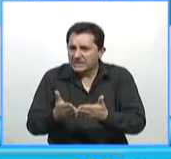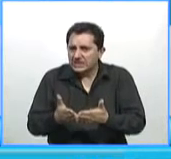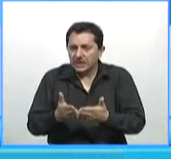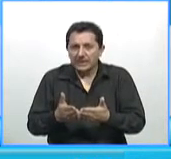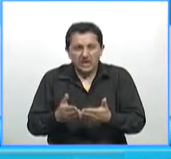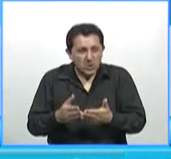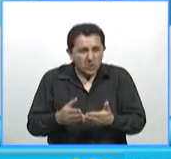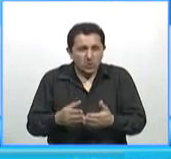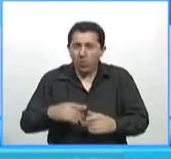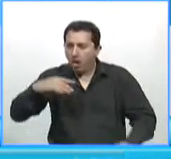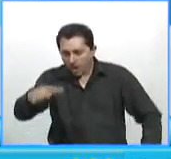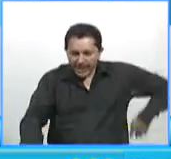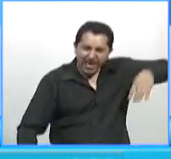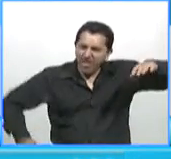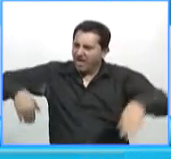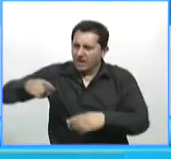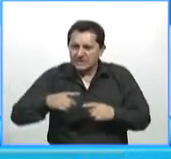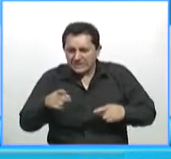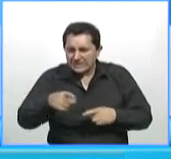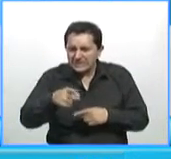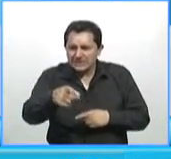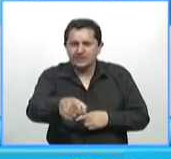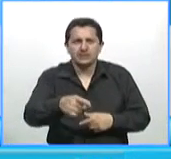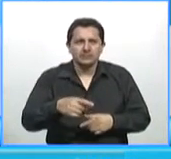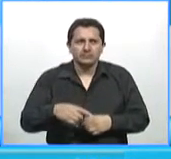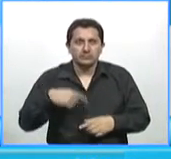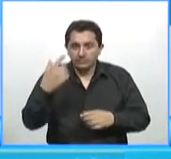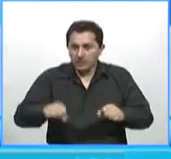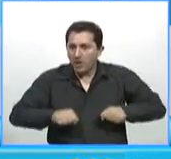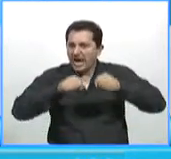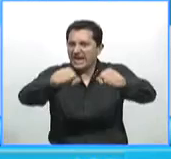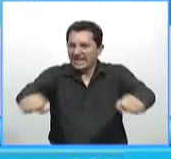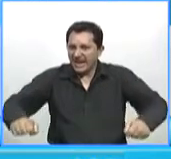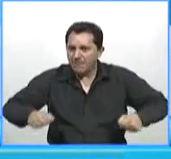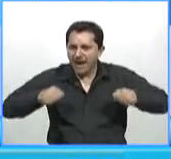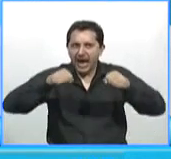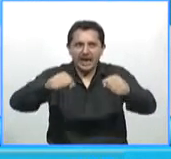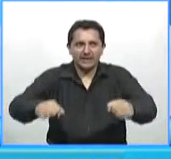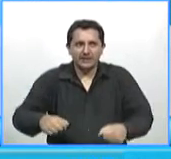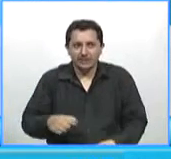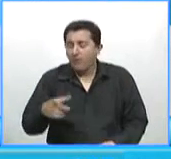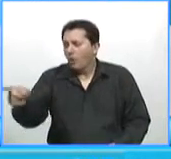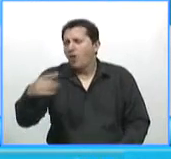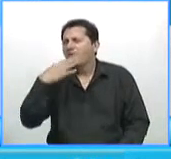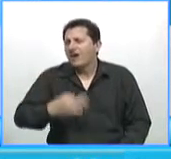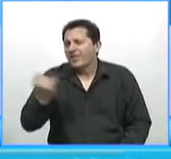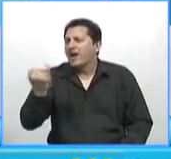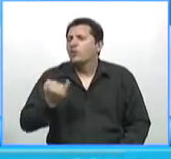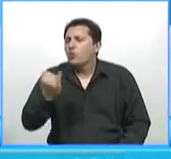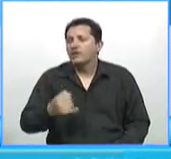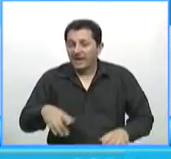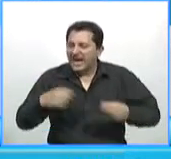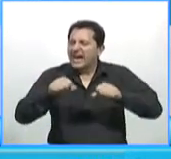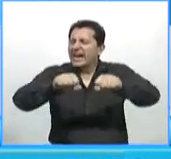cruzamos todo ese canal nadando, y después había que remar, ¿no? Bueno, contá la verdad, ¿qué pasó en el